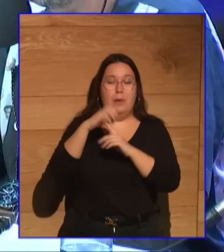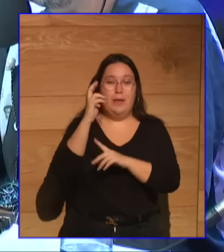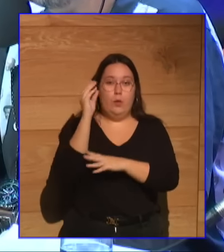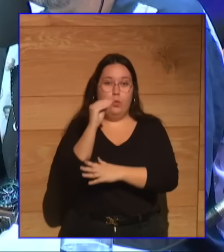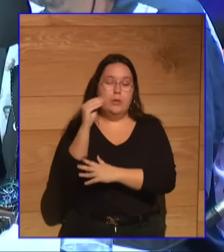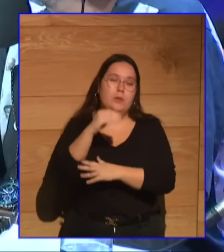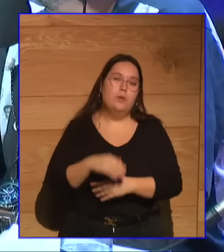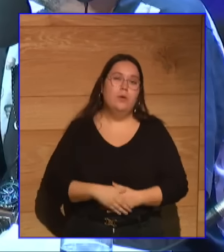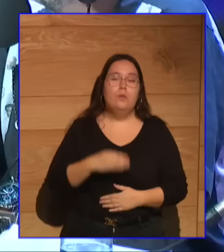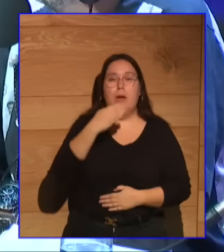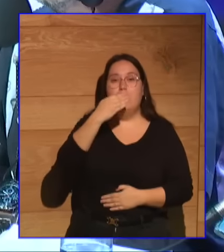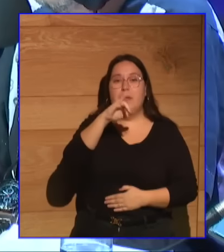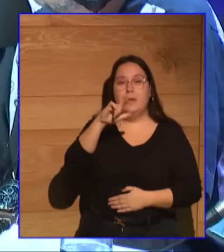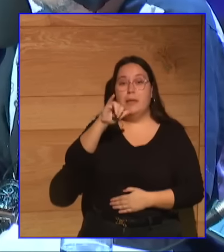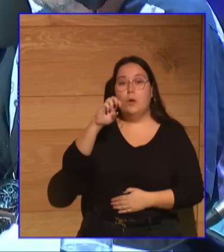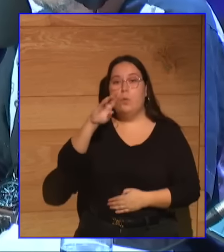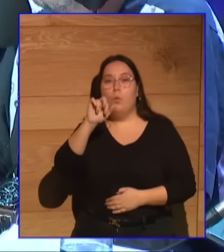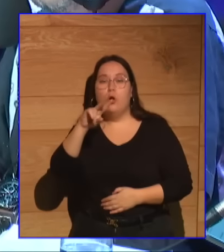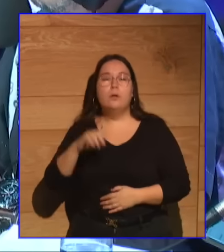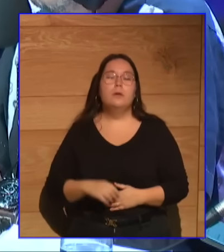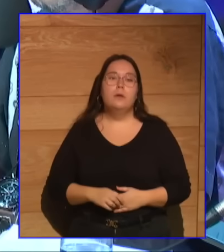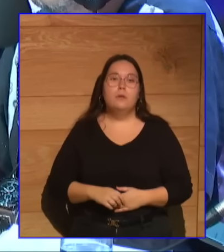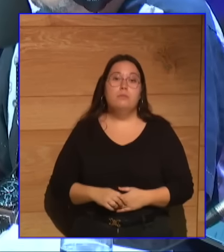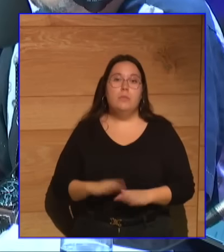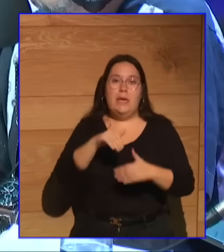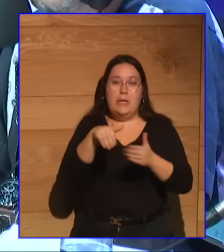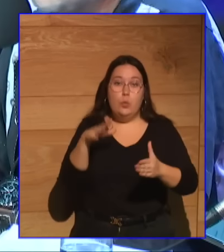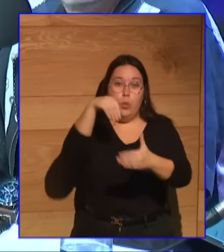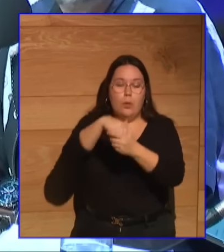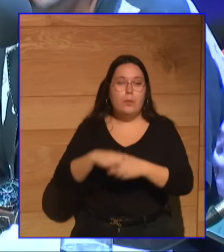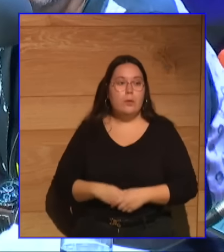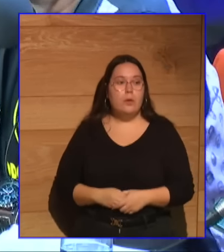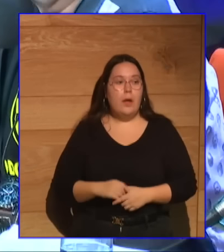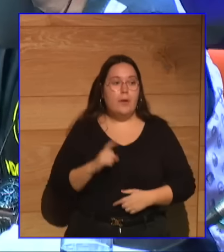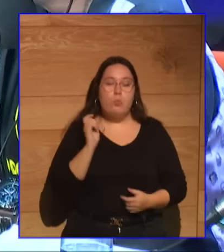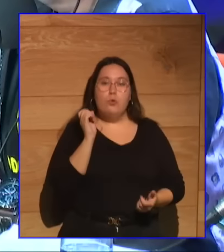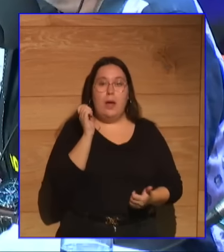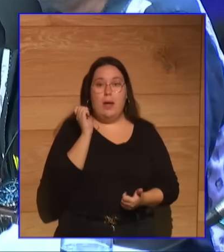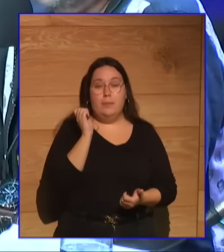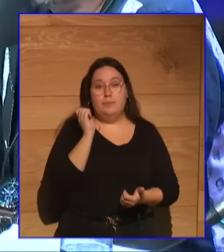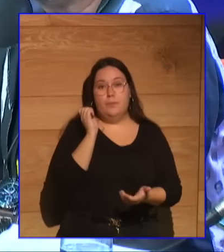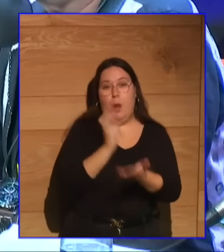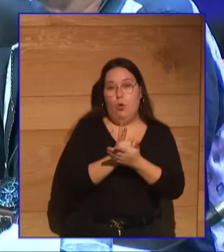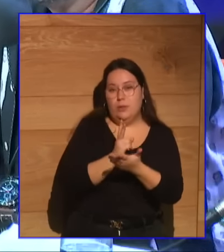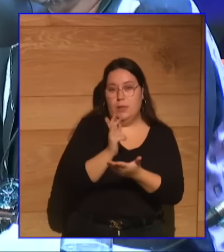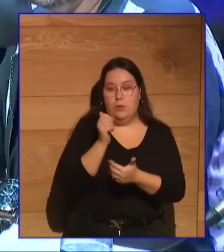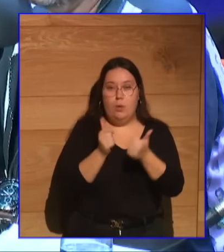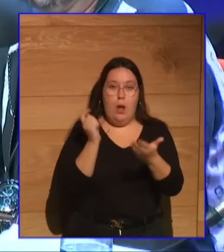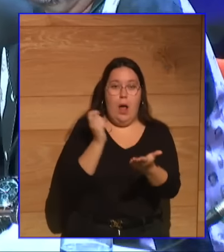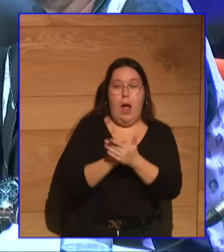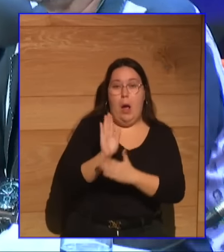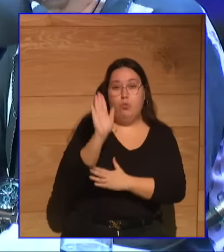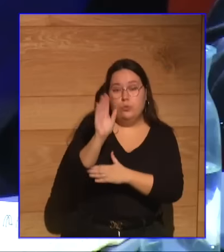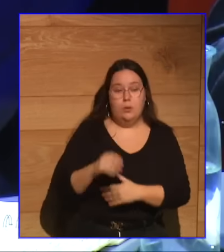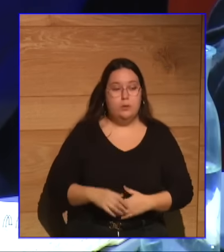una bidding war entre varios estudios, cómo había... guerra de pujas. Bidding war. Yo ya lo dejo,